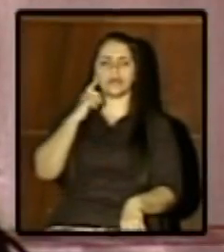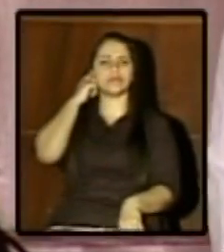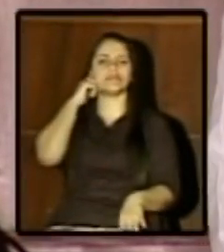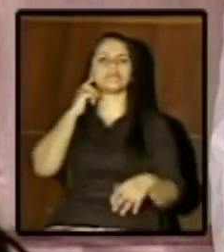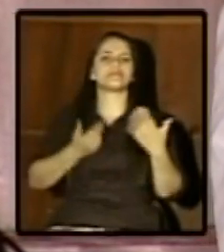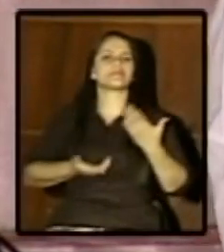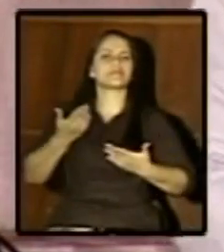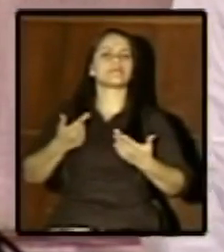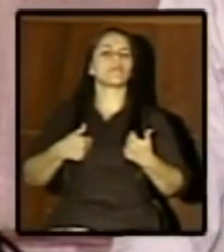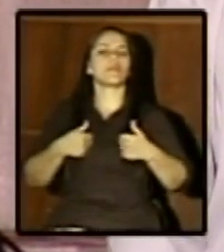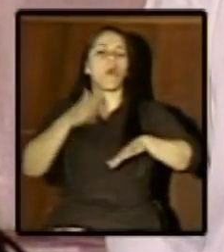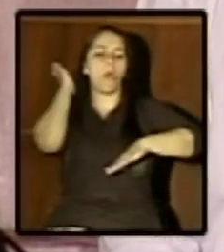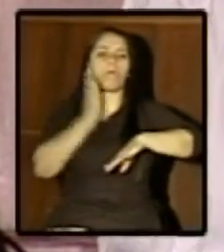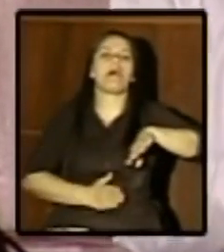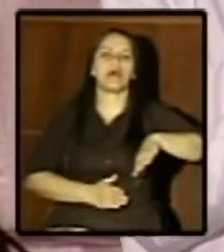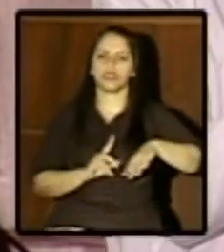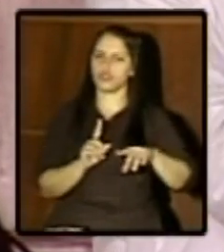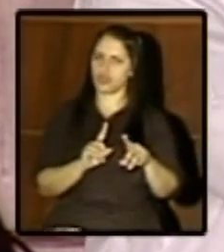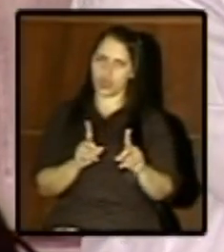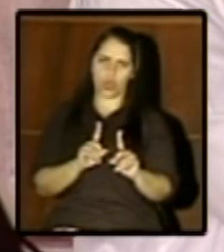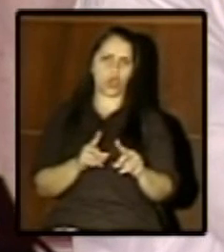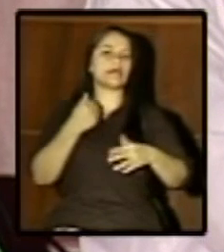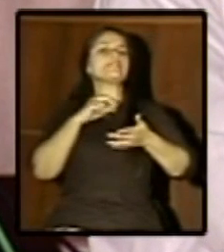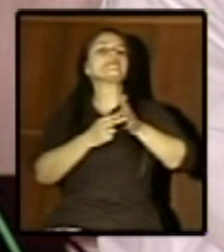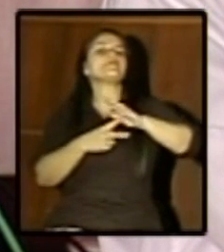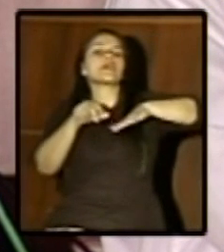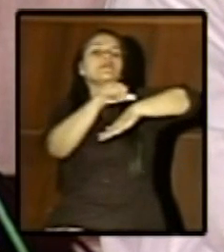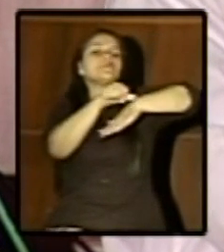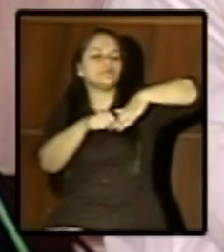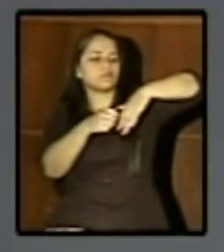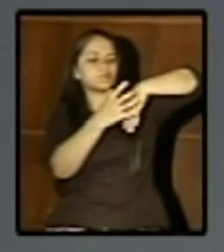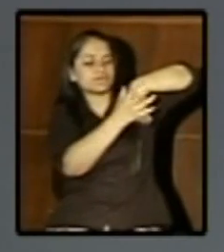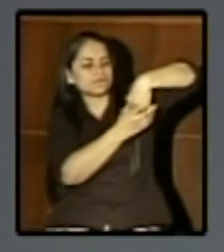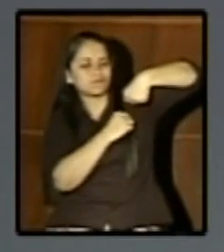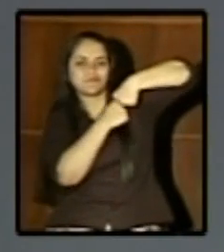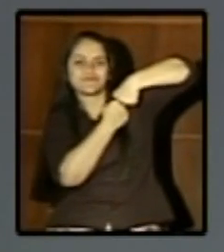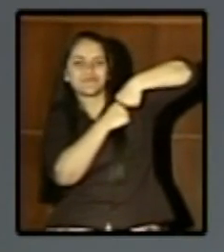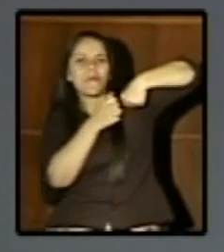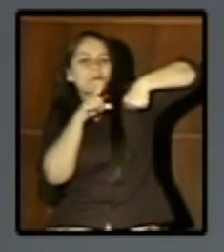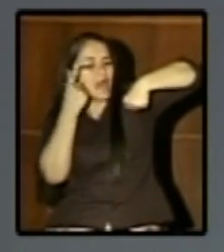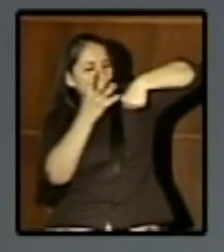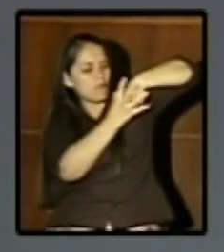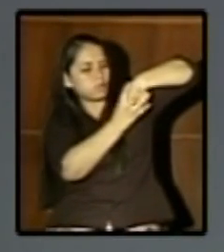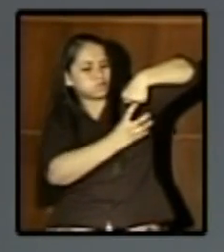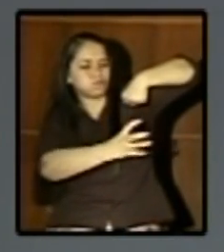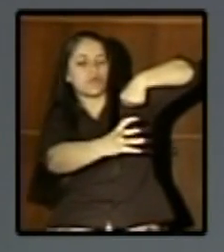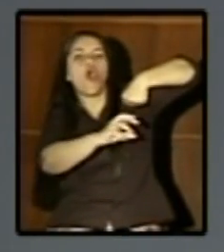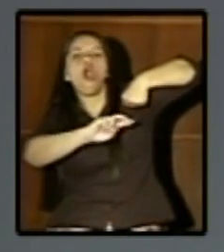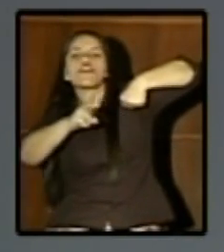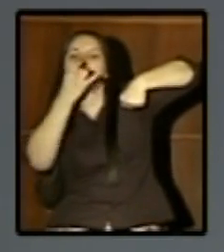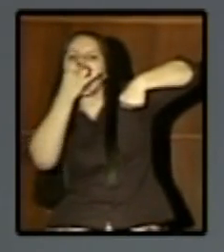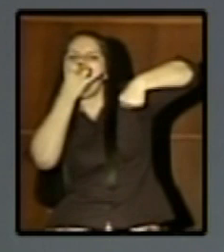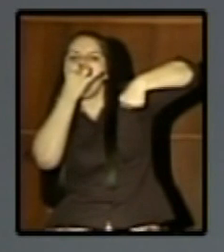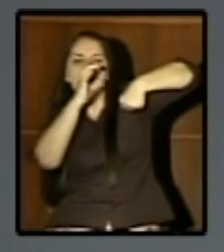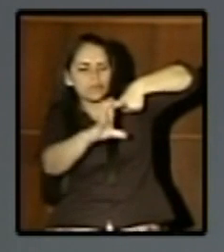¿Qué es un reemplazo articular? Mucha gente, a los pacientes les dice, hay que poner una prótesis, creen que es una amputación pues de una prótesis. No, hay que reemplazar